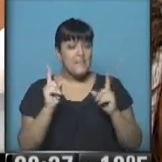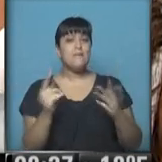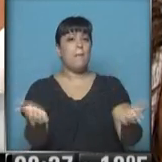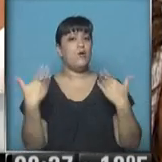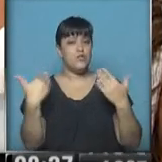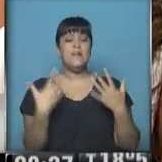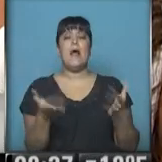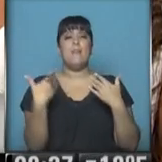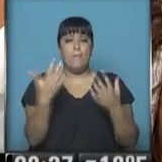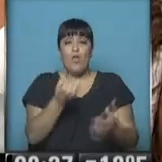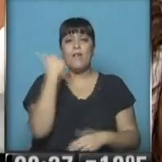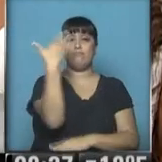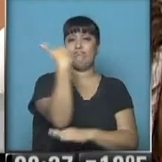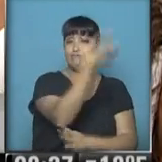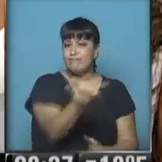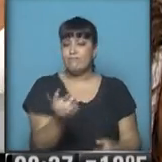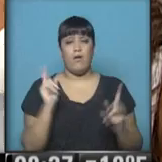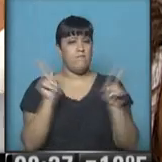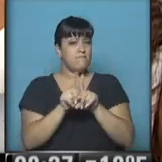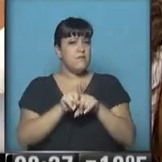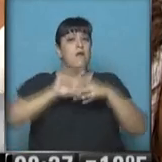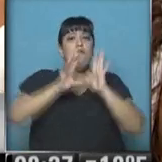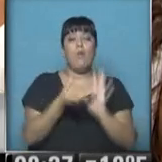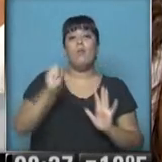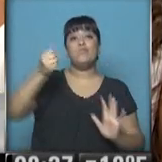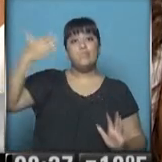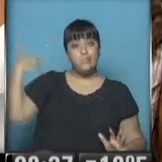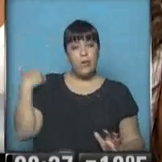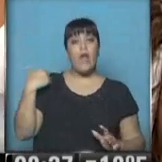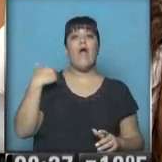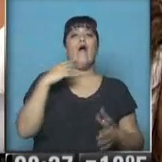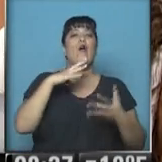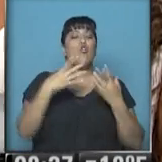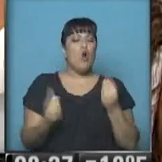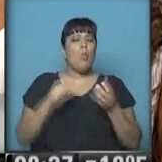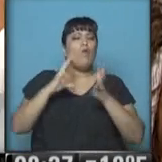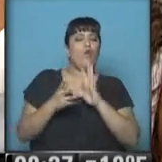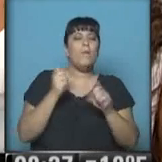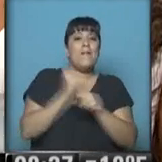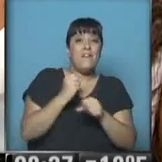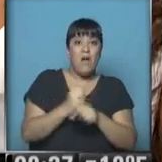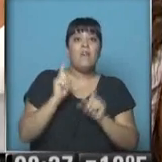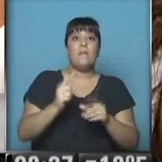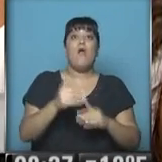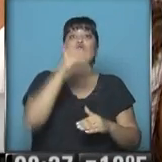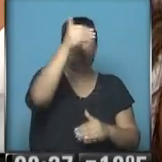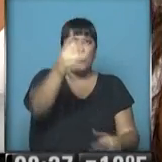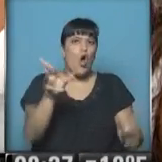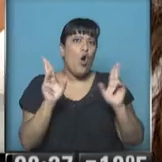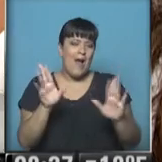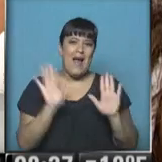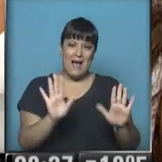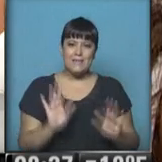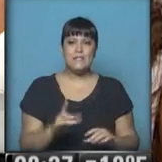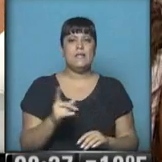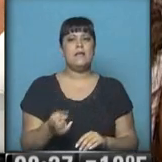repito lo que hicimos cómo lo hicimos Y qué es lo que pensamos de los desafíos del futuro sería maravilloso que se haga Cuáles son los